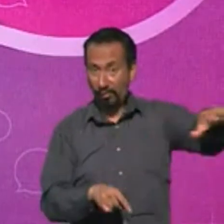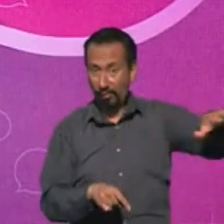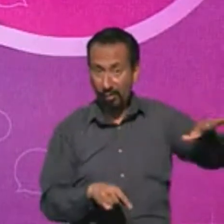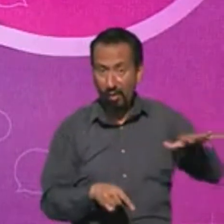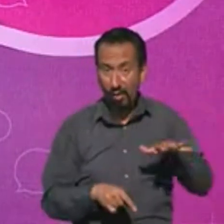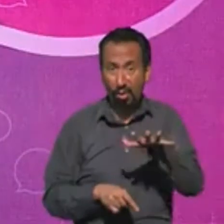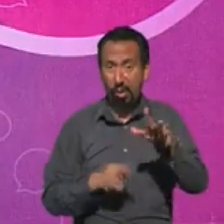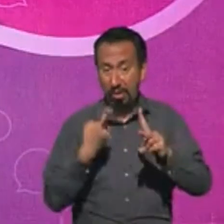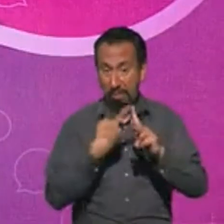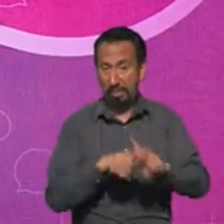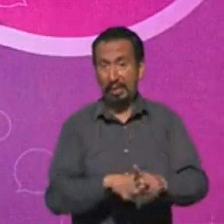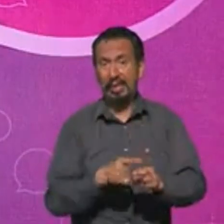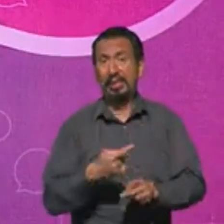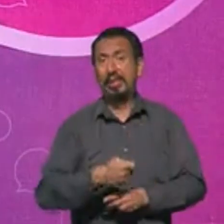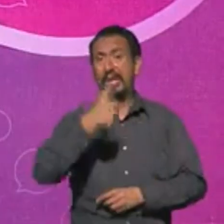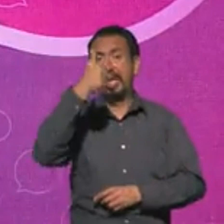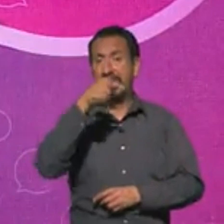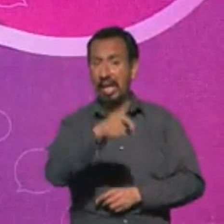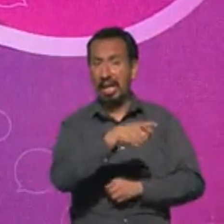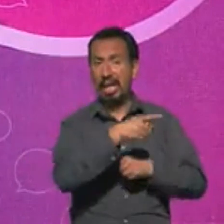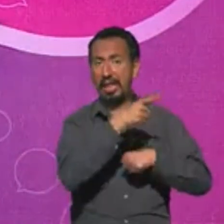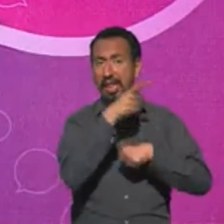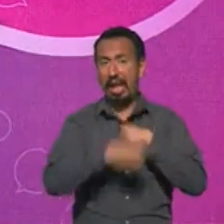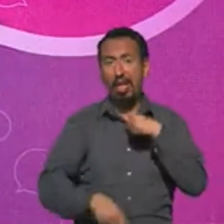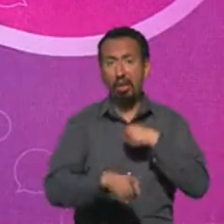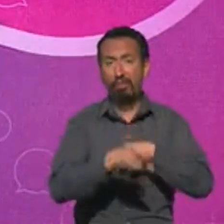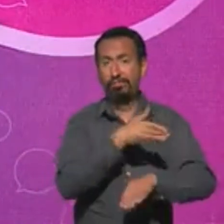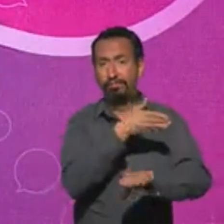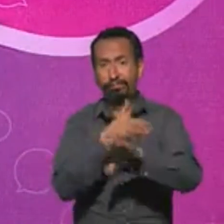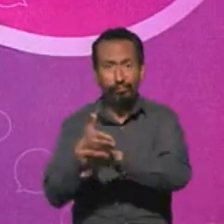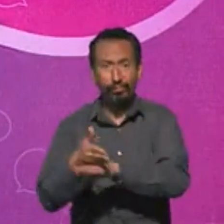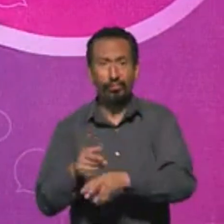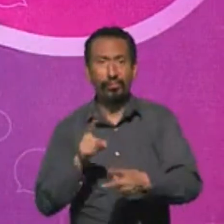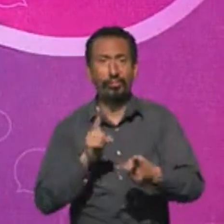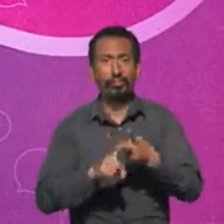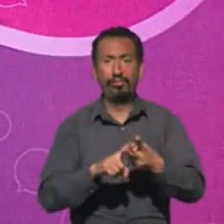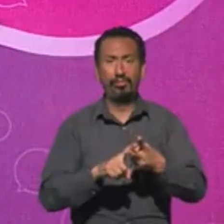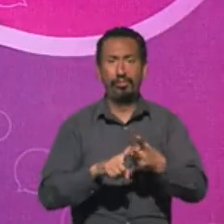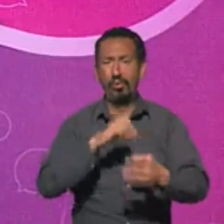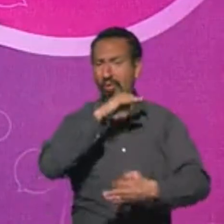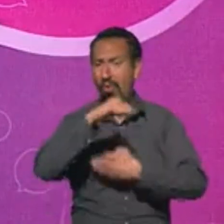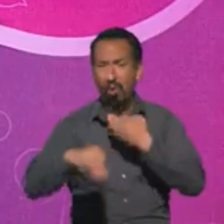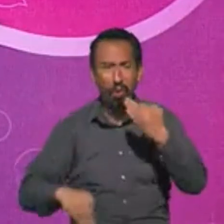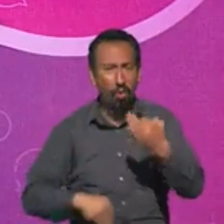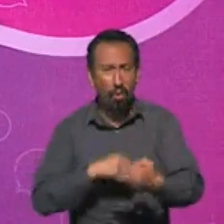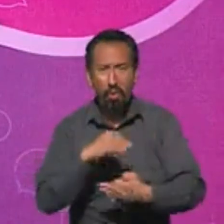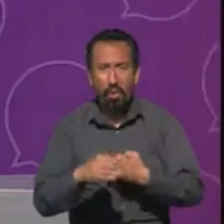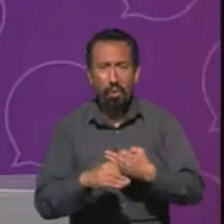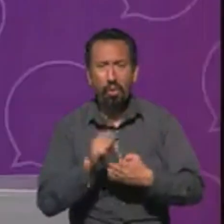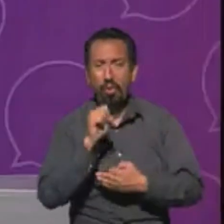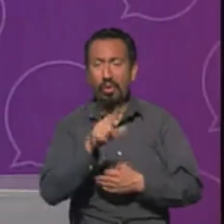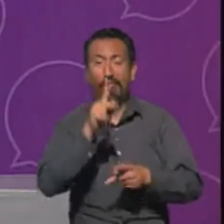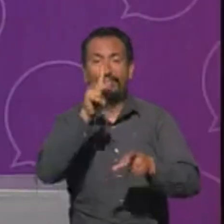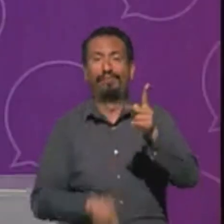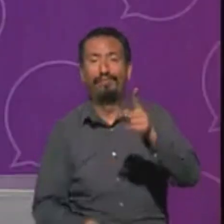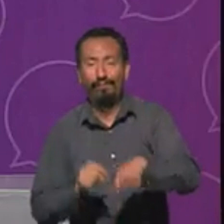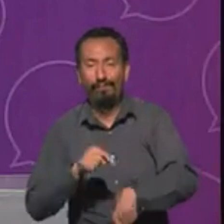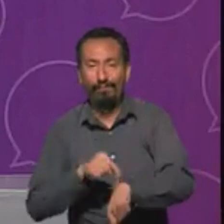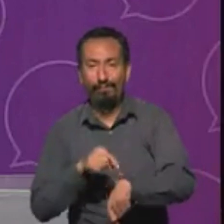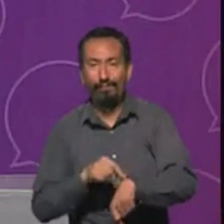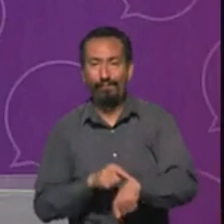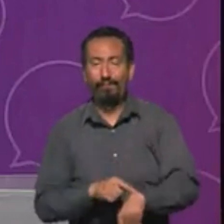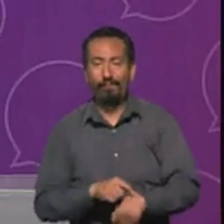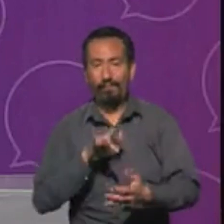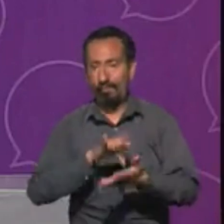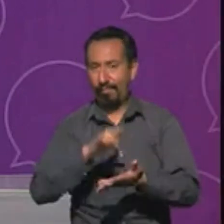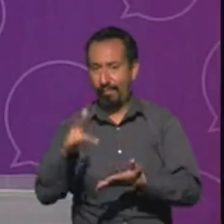surgieron una serie de daños de poner los presos etcétera A los Rincón a los de rincón de tam Gracias candidato